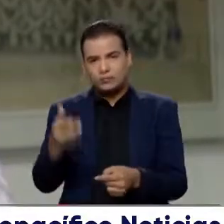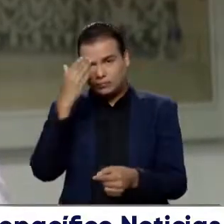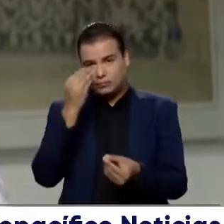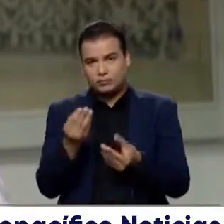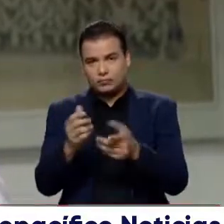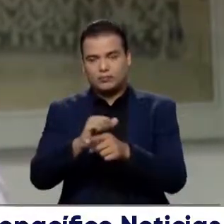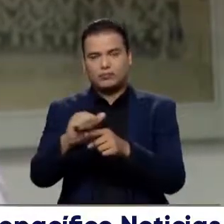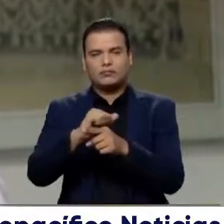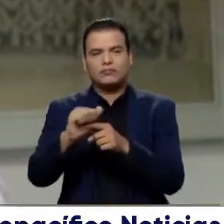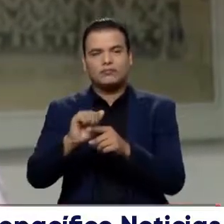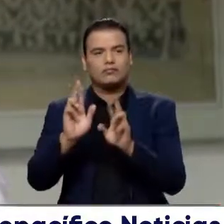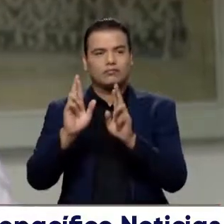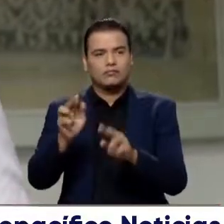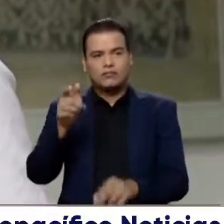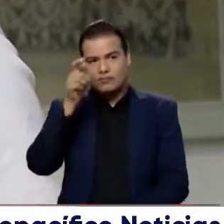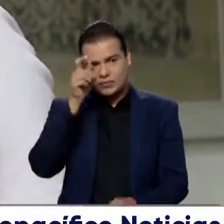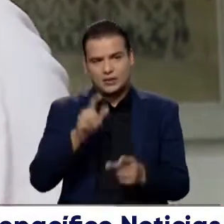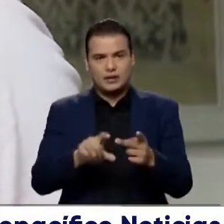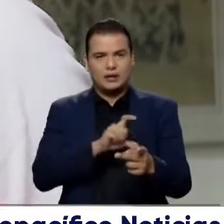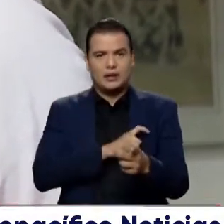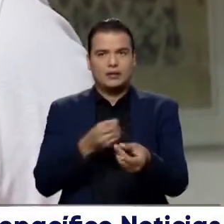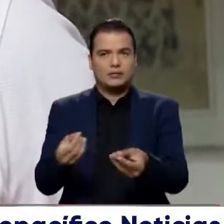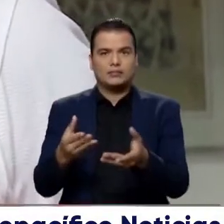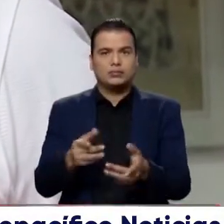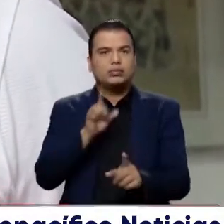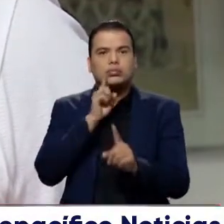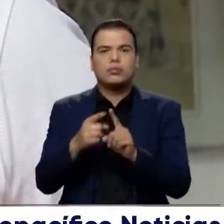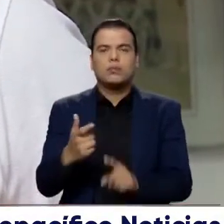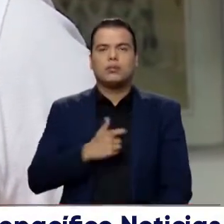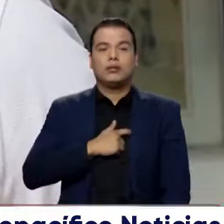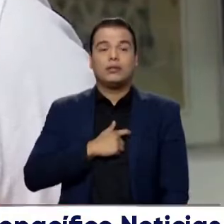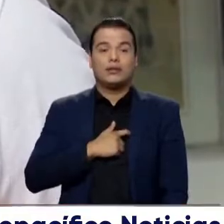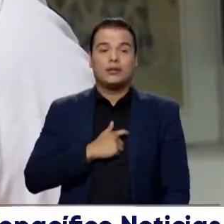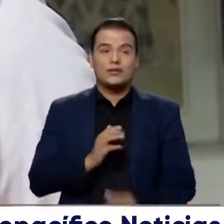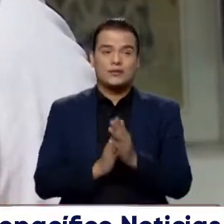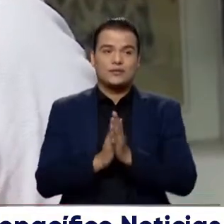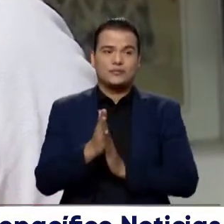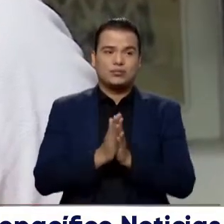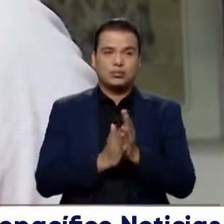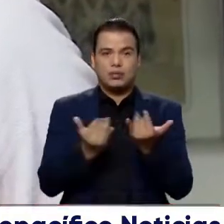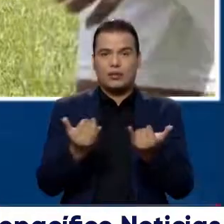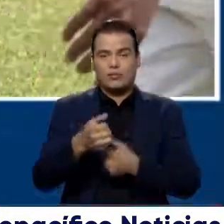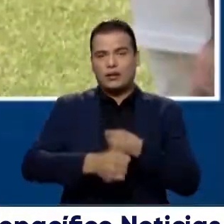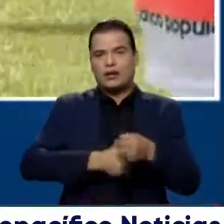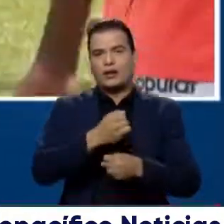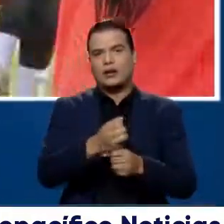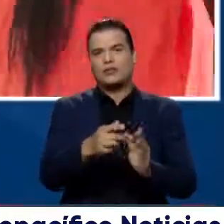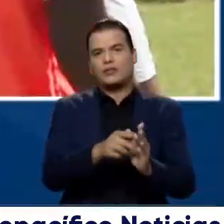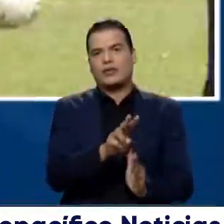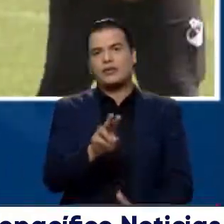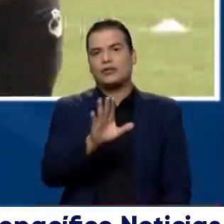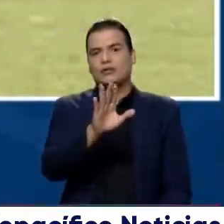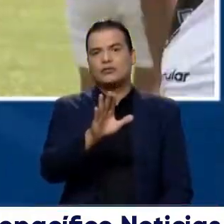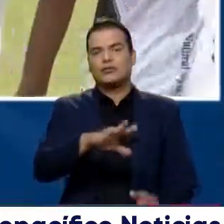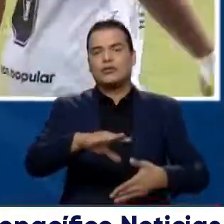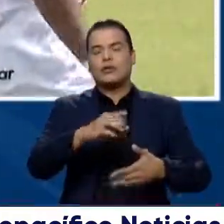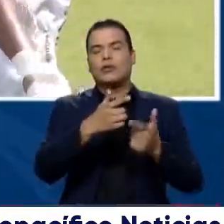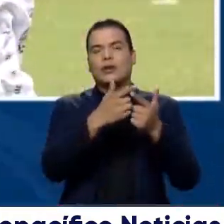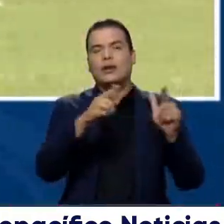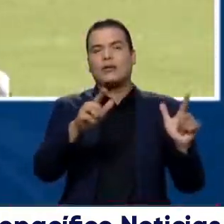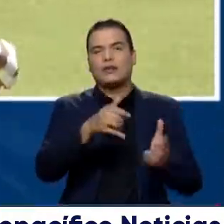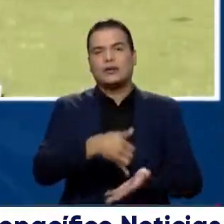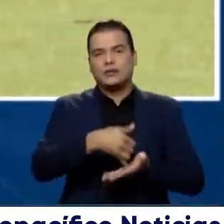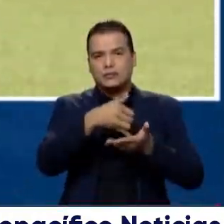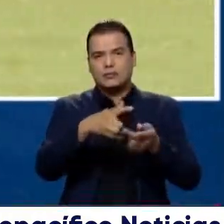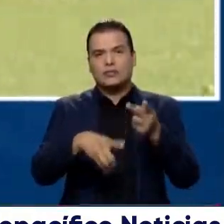que eso le sirva a américa deportivo cali para que nos traigan un triunfo este año en copa libertadores tenemos que corto lo hacían y micros hermanos de anime que